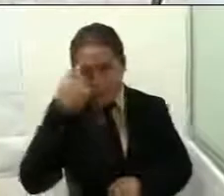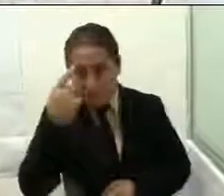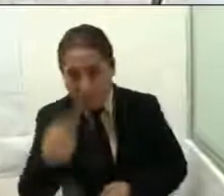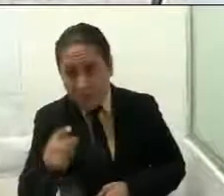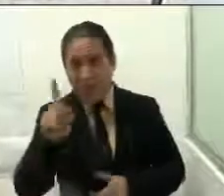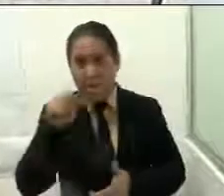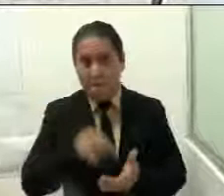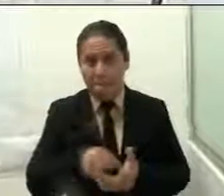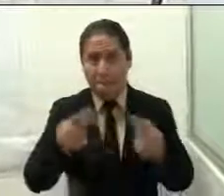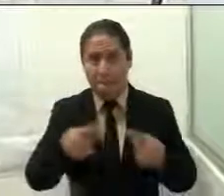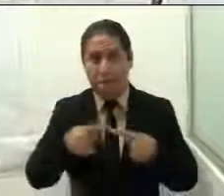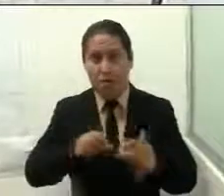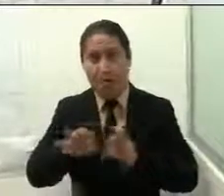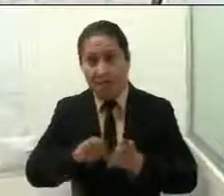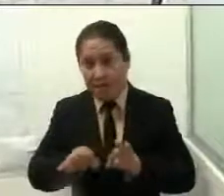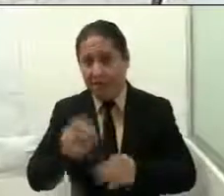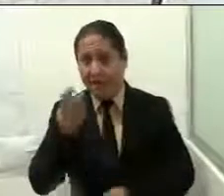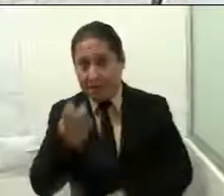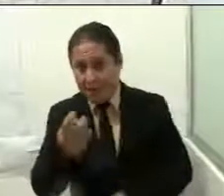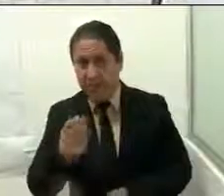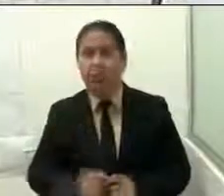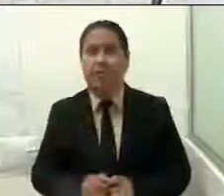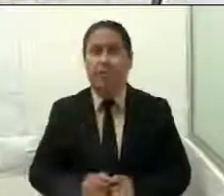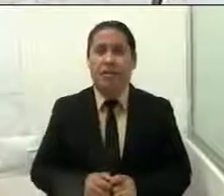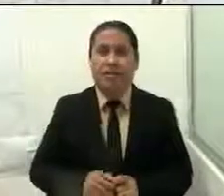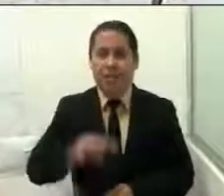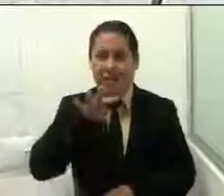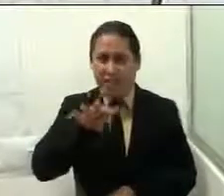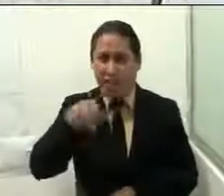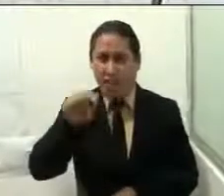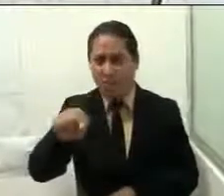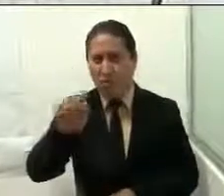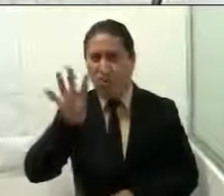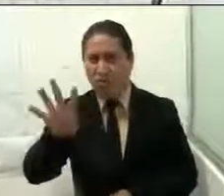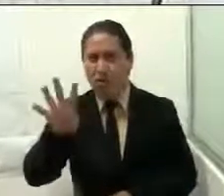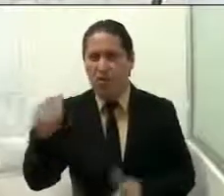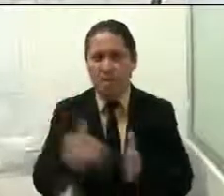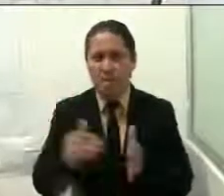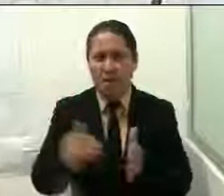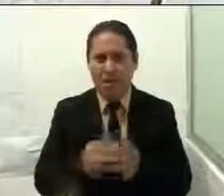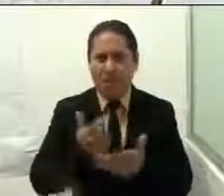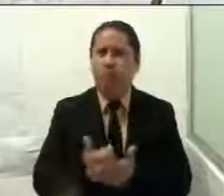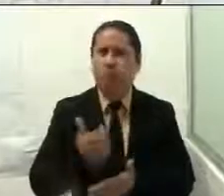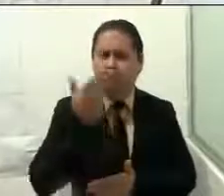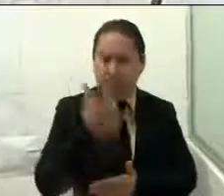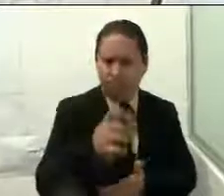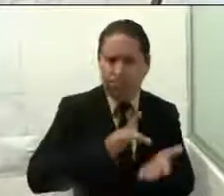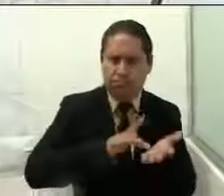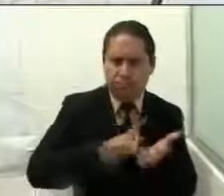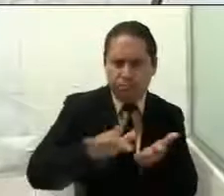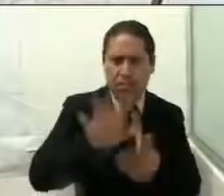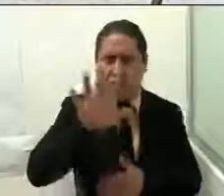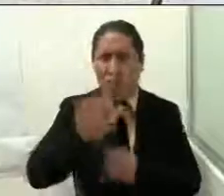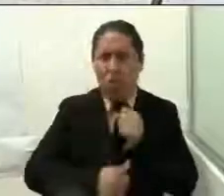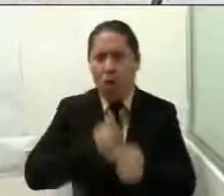1.000 productores al aplicar 19.4 millones de pesos y en 5 años